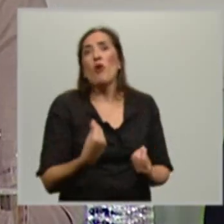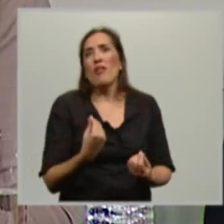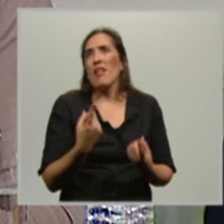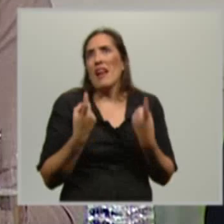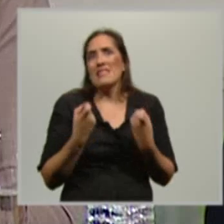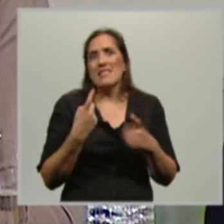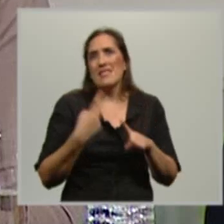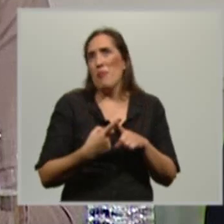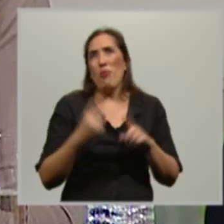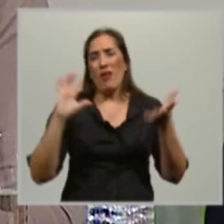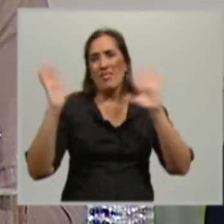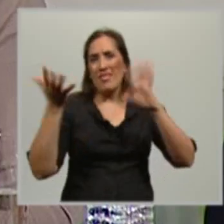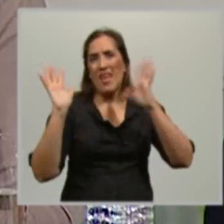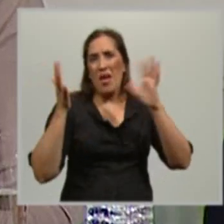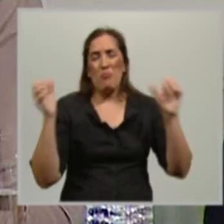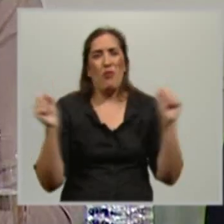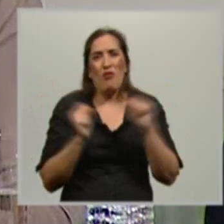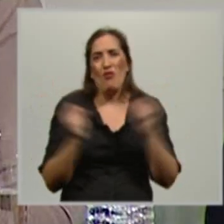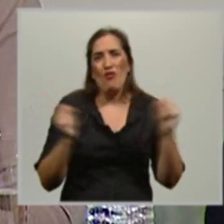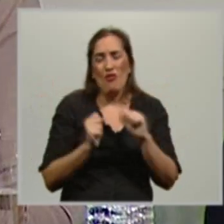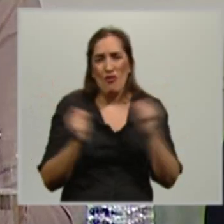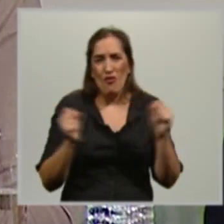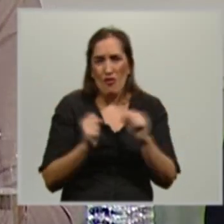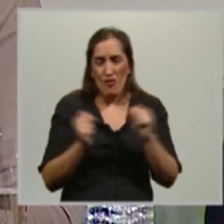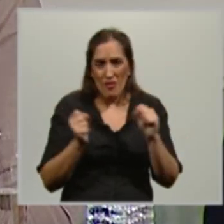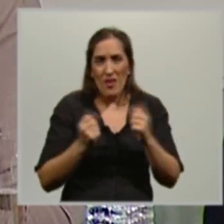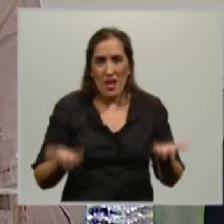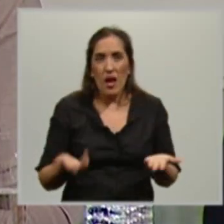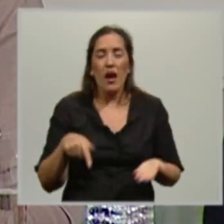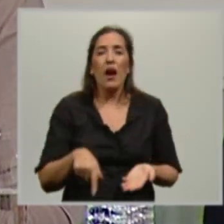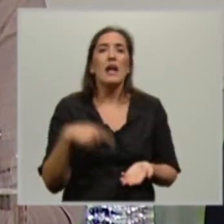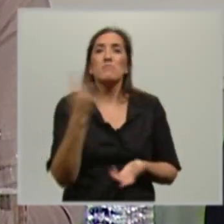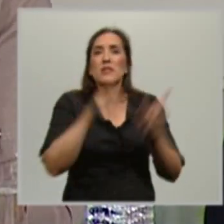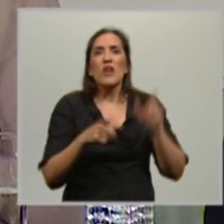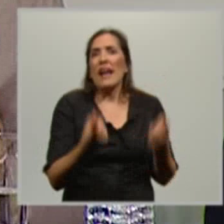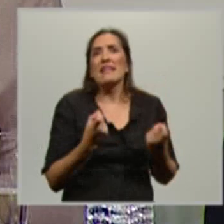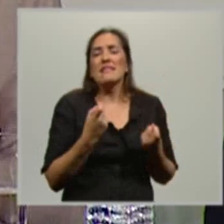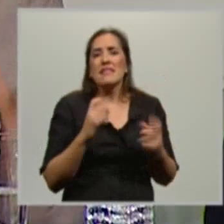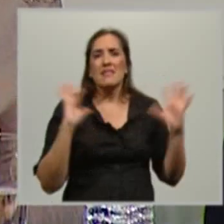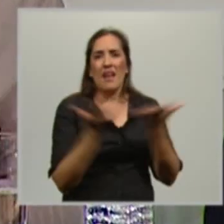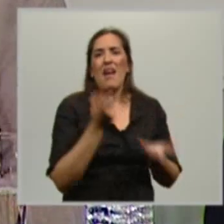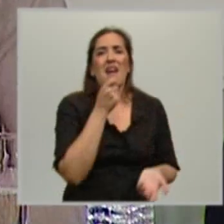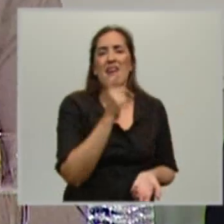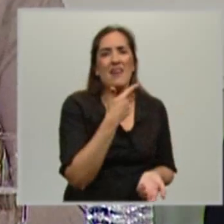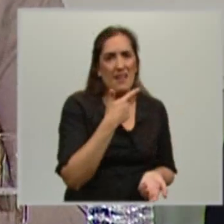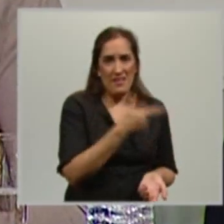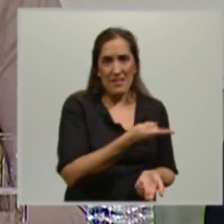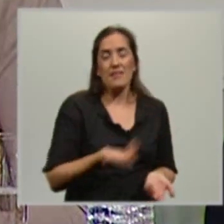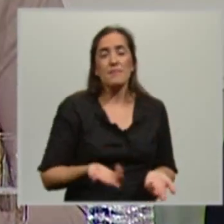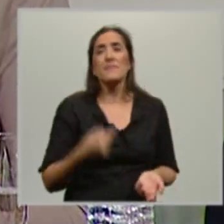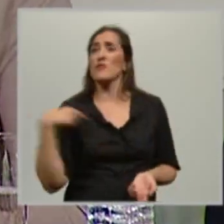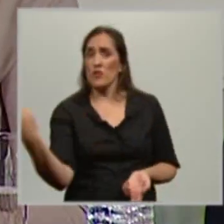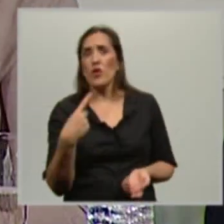razones estrictamente climatológicas, hay un gas dependiente. Entonces, creo que todo este esfuerzo que